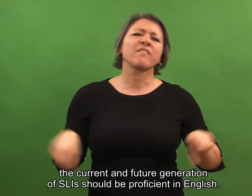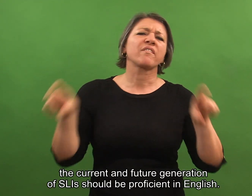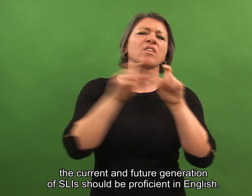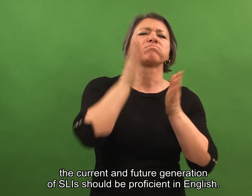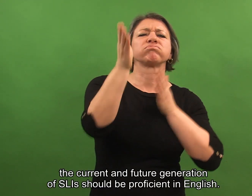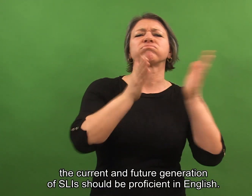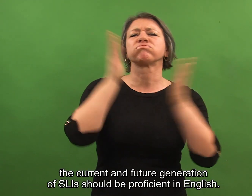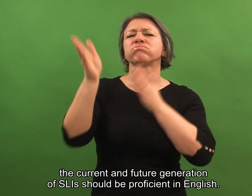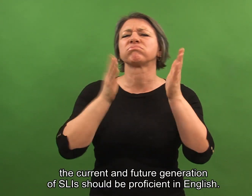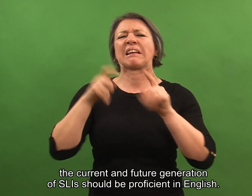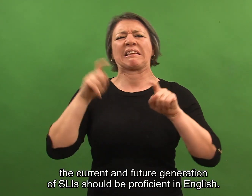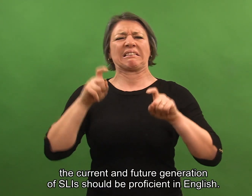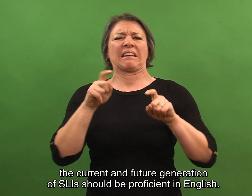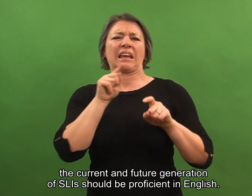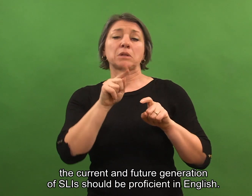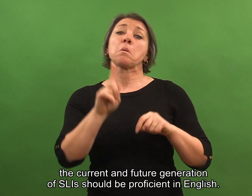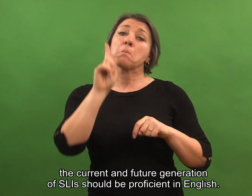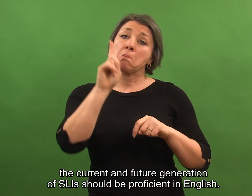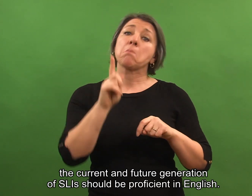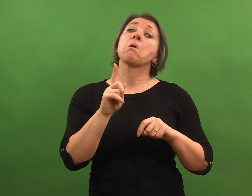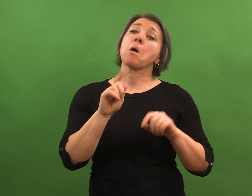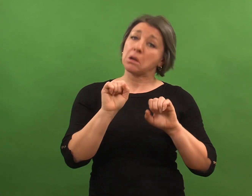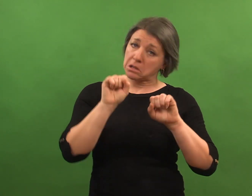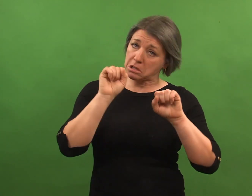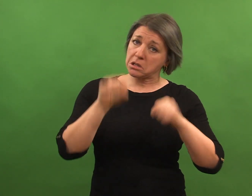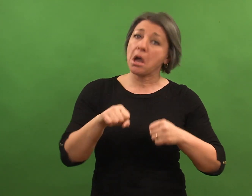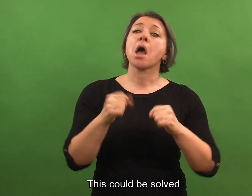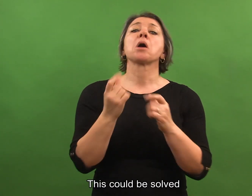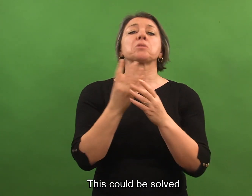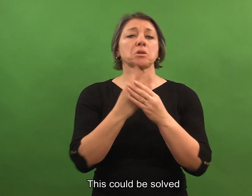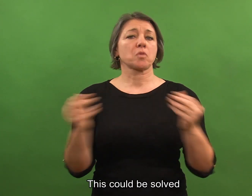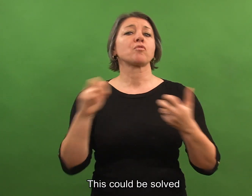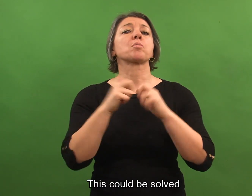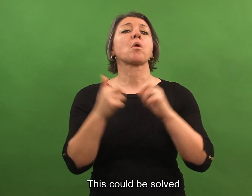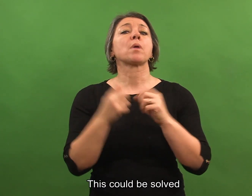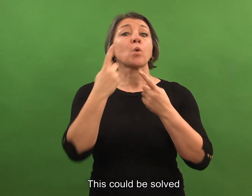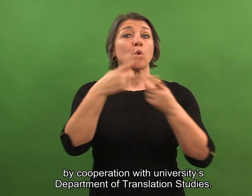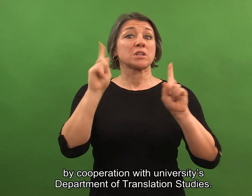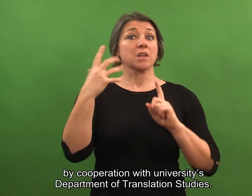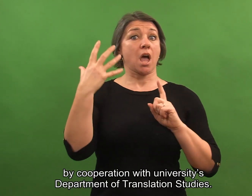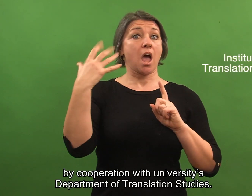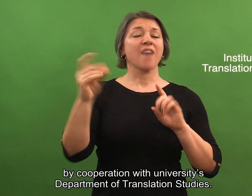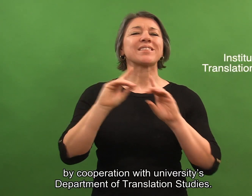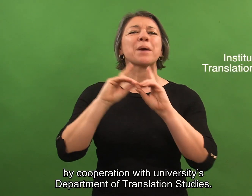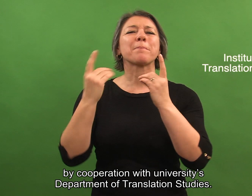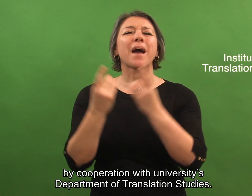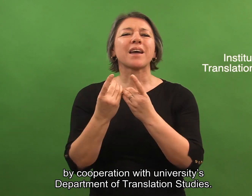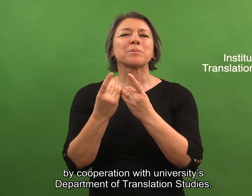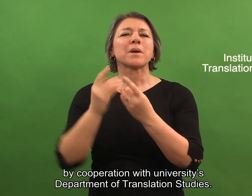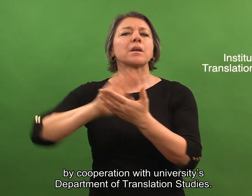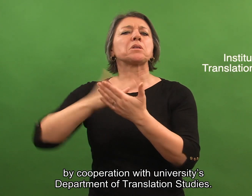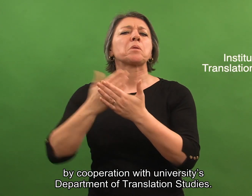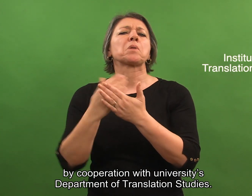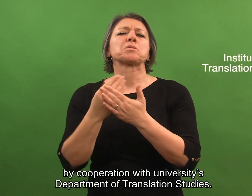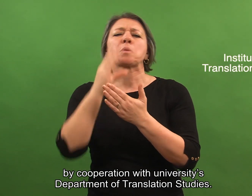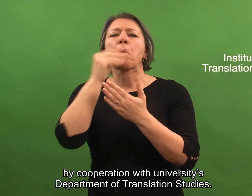la frecuencia de los eventos internacionales que hay ahora, se debe requerir a la siguiente generación